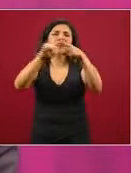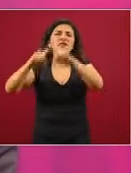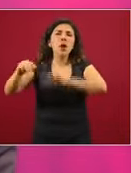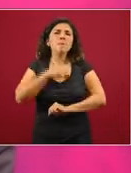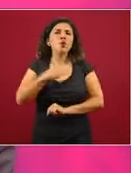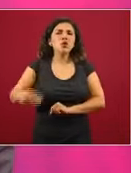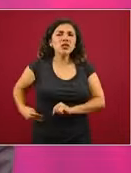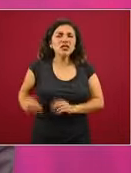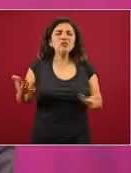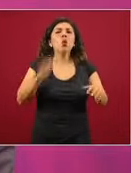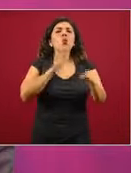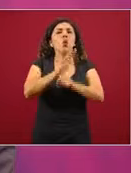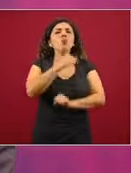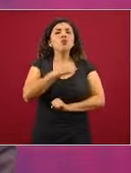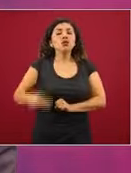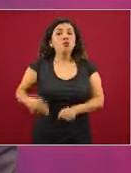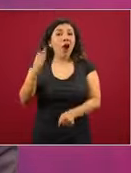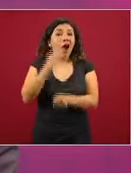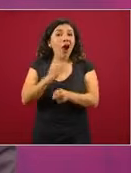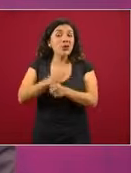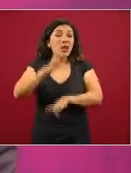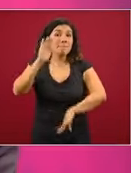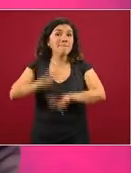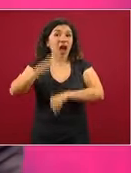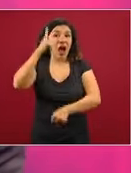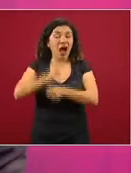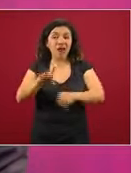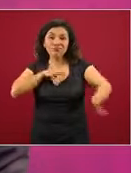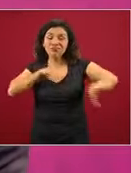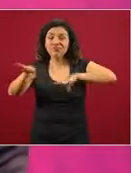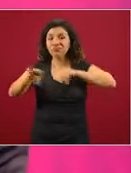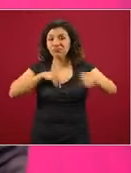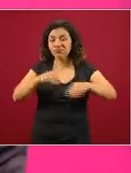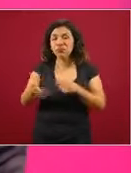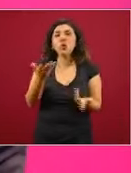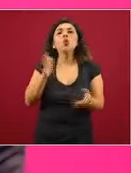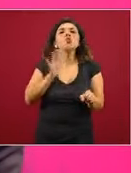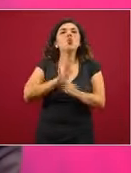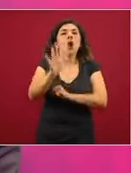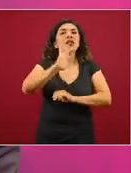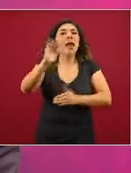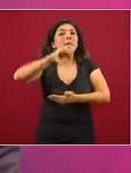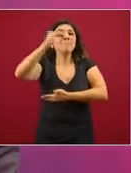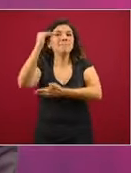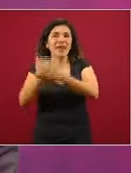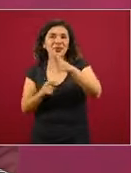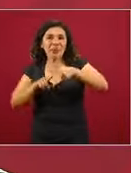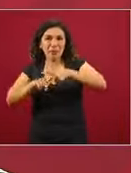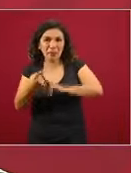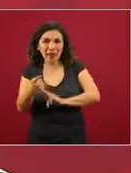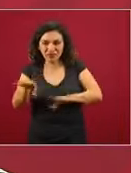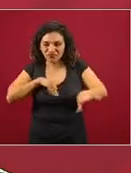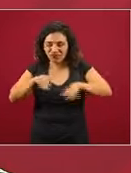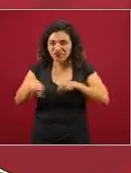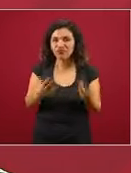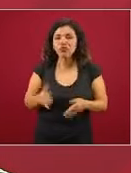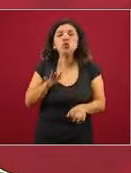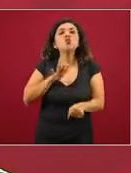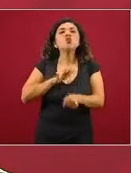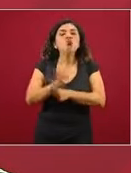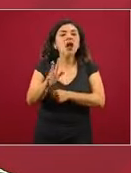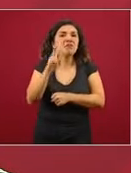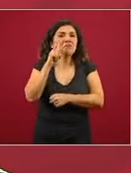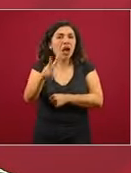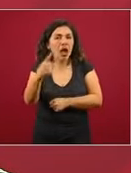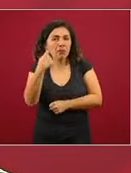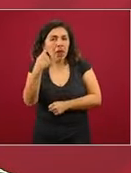municipios, cuáles son los municipios que en este momento tienen mayor transmisión, cuáles ya han reducido su transmisión, cuál es la tendencia